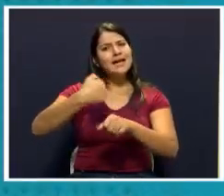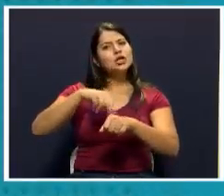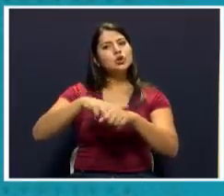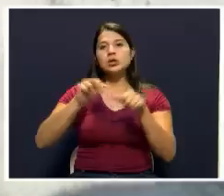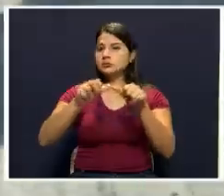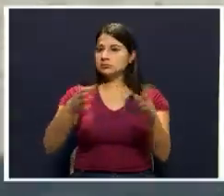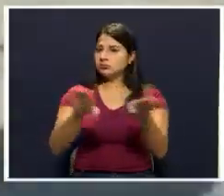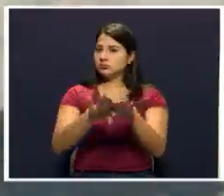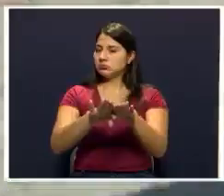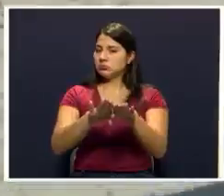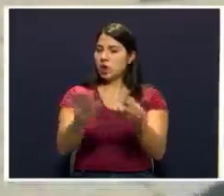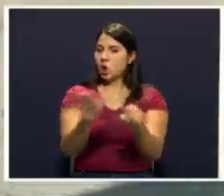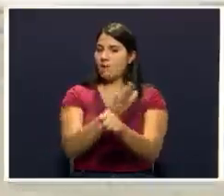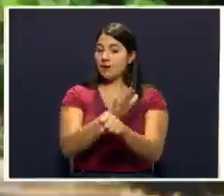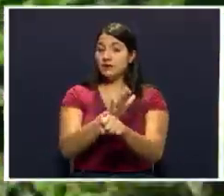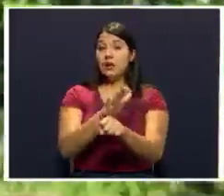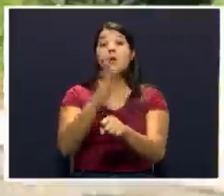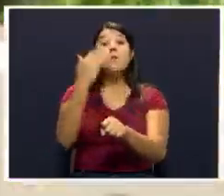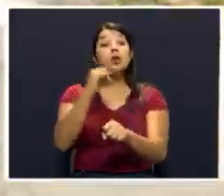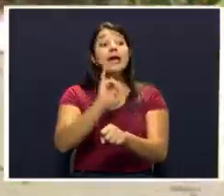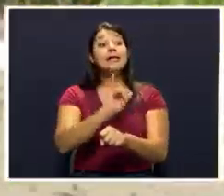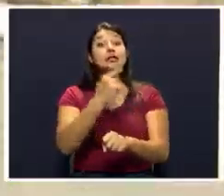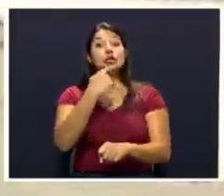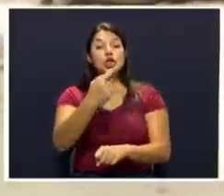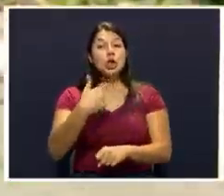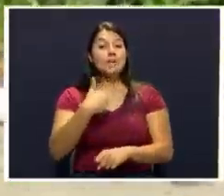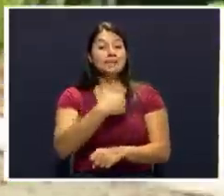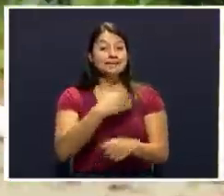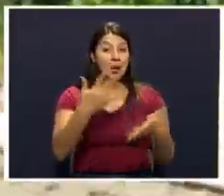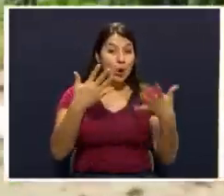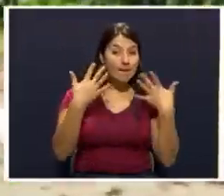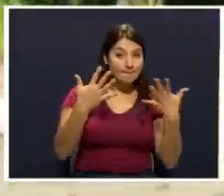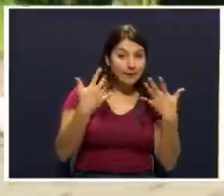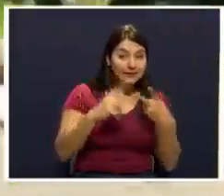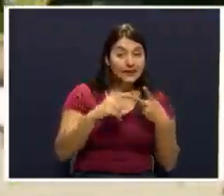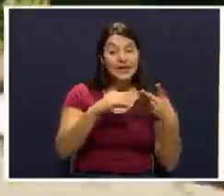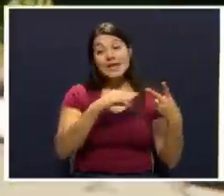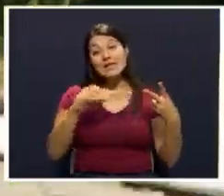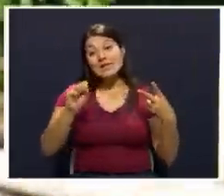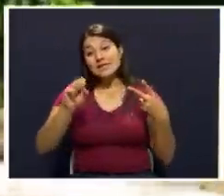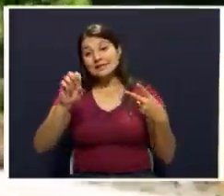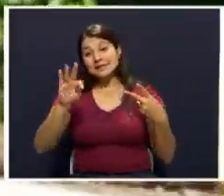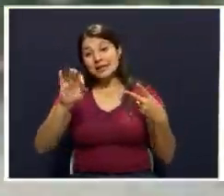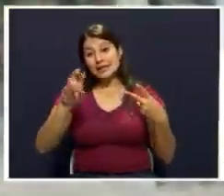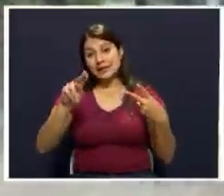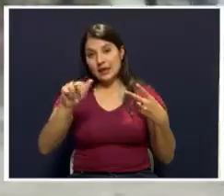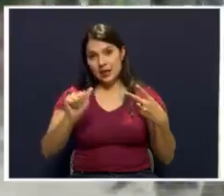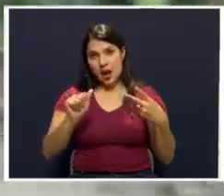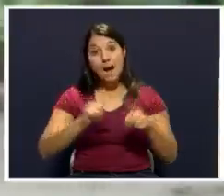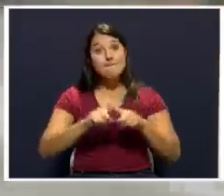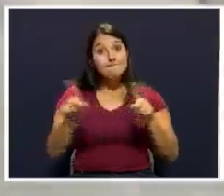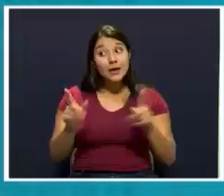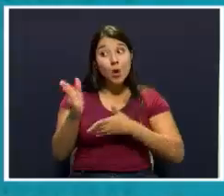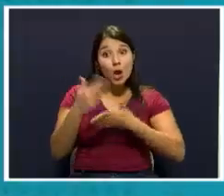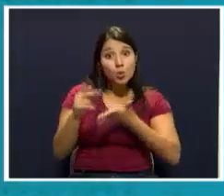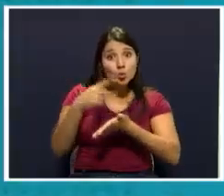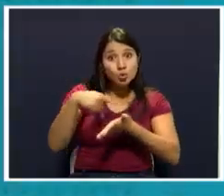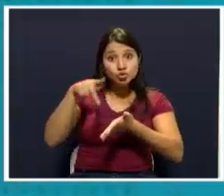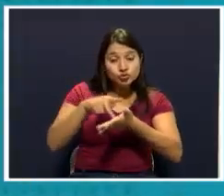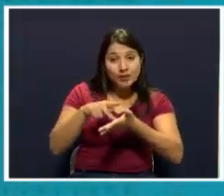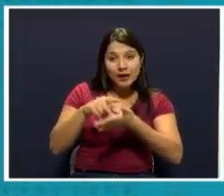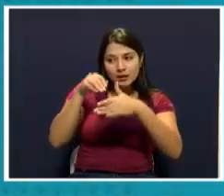cierre total según las órdenes giradas por el Ministerio de Ambiente y la SETENA. Sin embargo, los reportes en algunos de ellos no son los